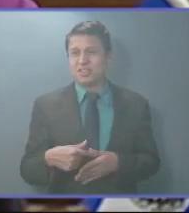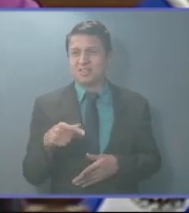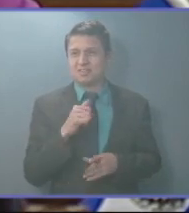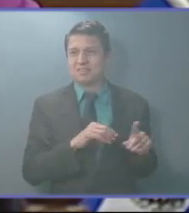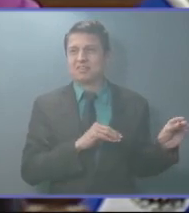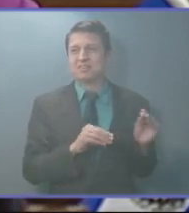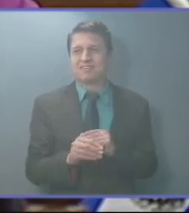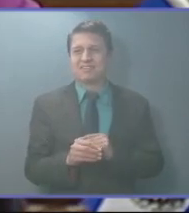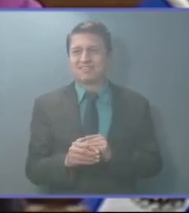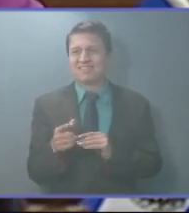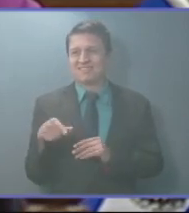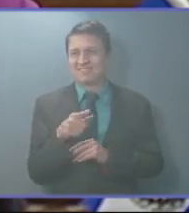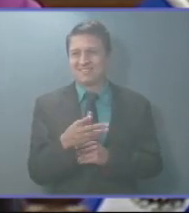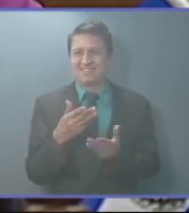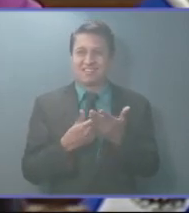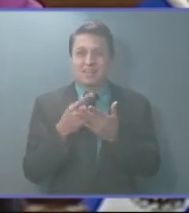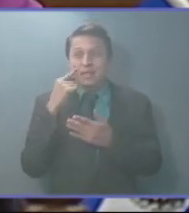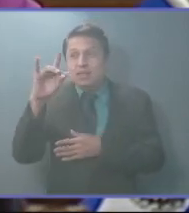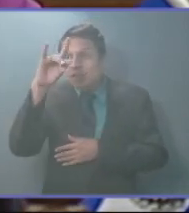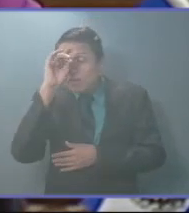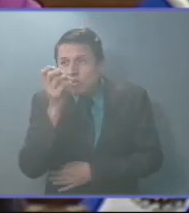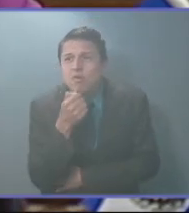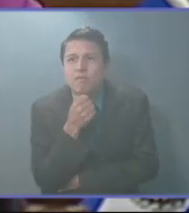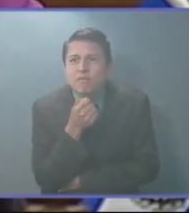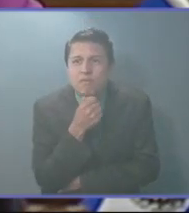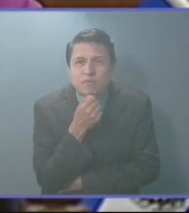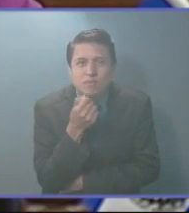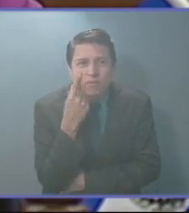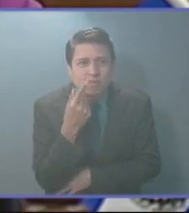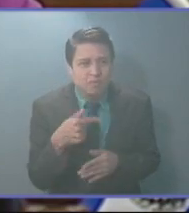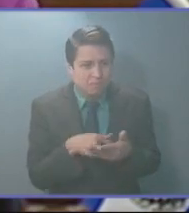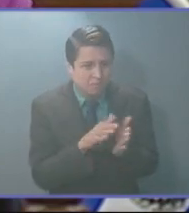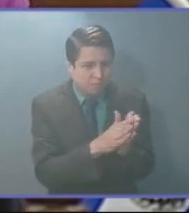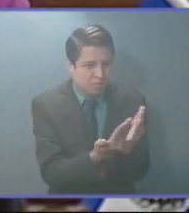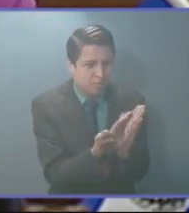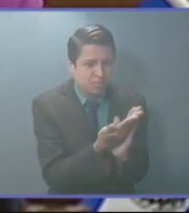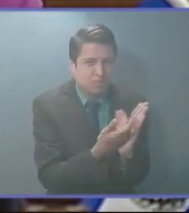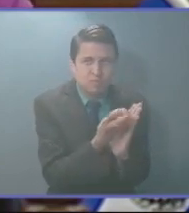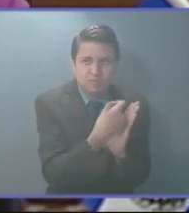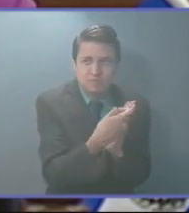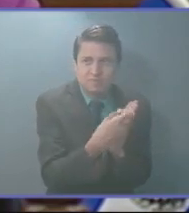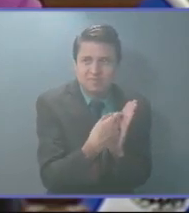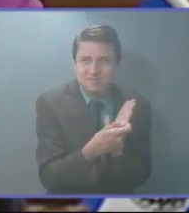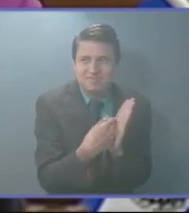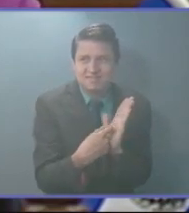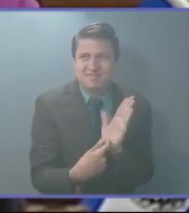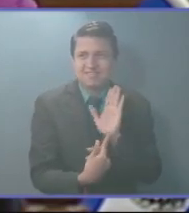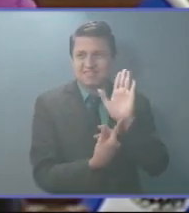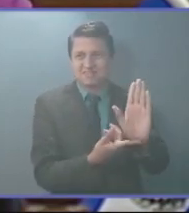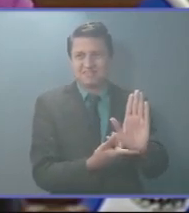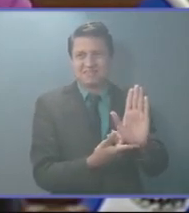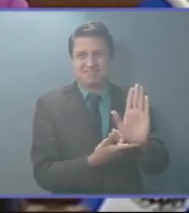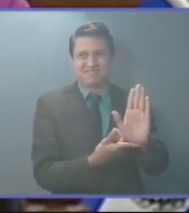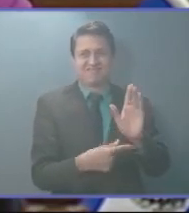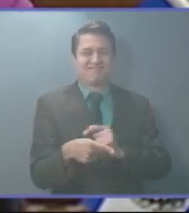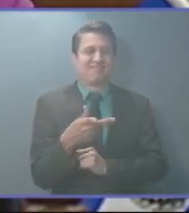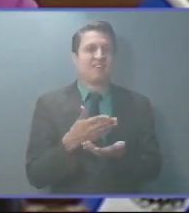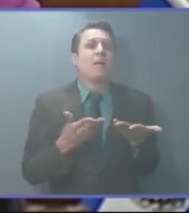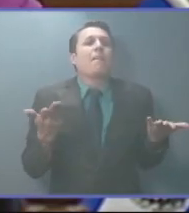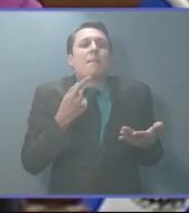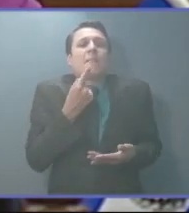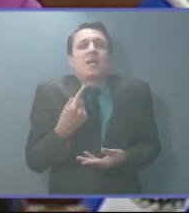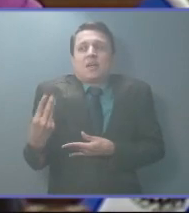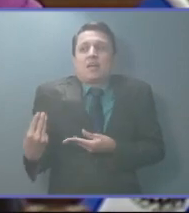quisiera por favor que me dijeras si se elaboró un informe de la visita legislativa que hicieron ese día y para quién lo